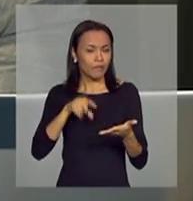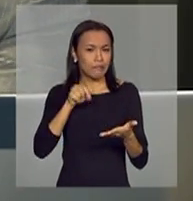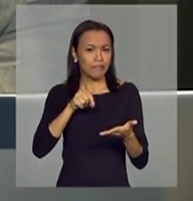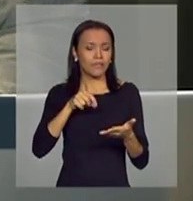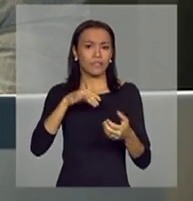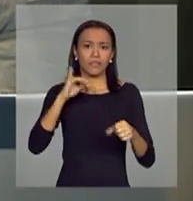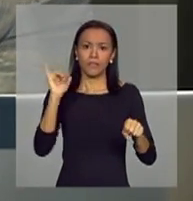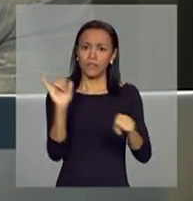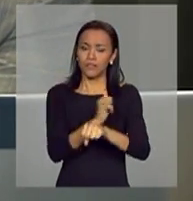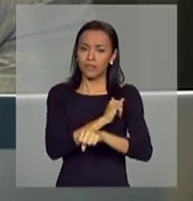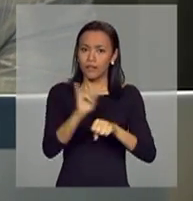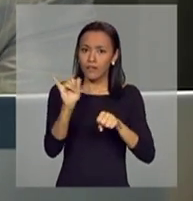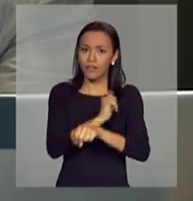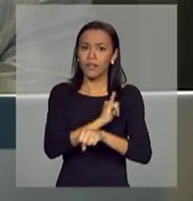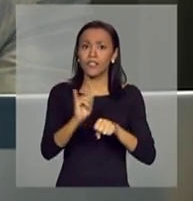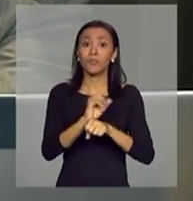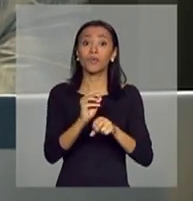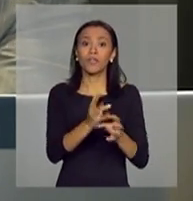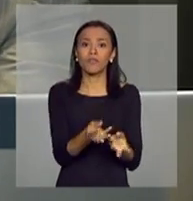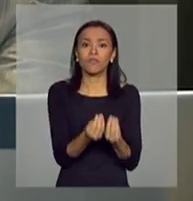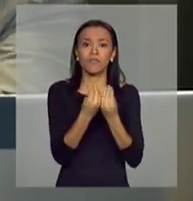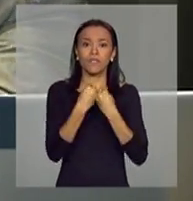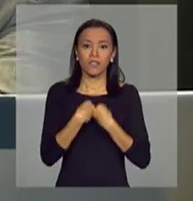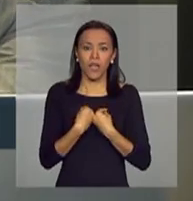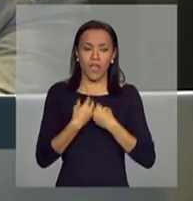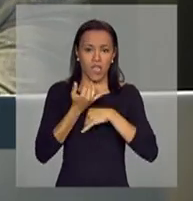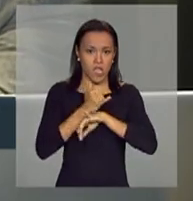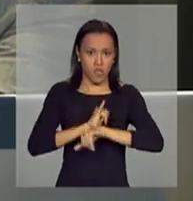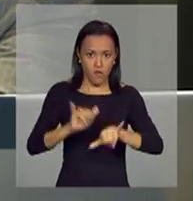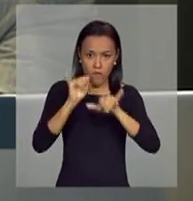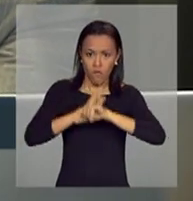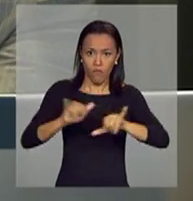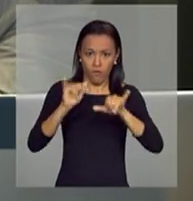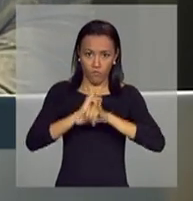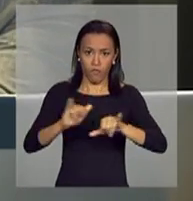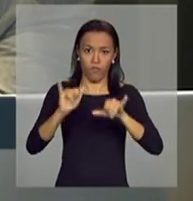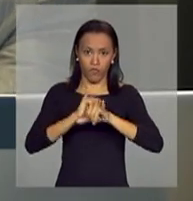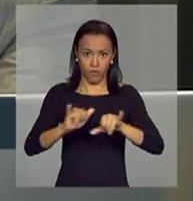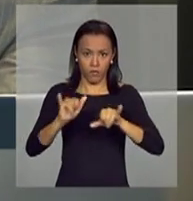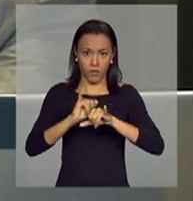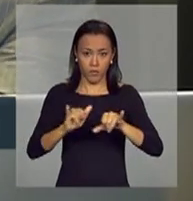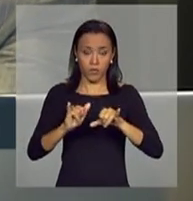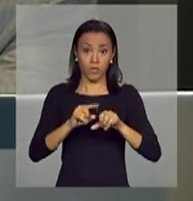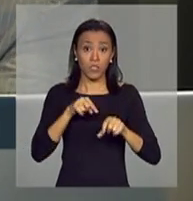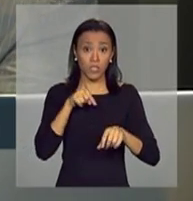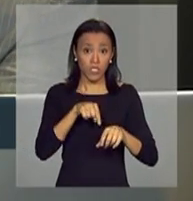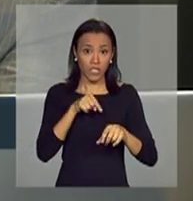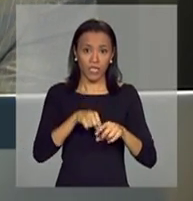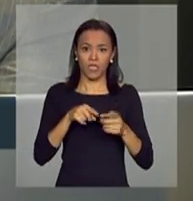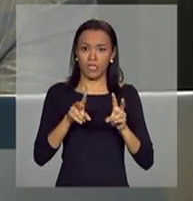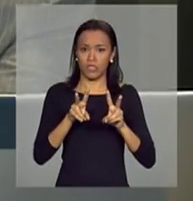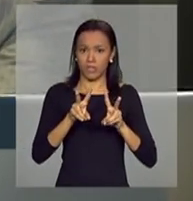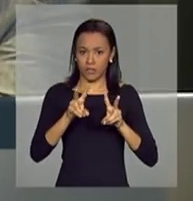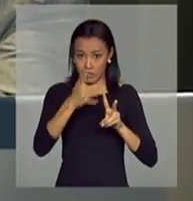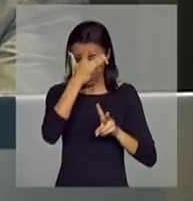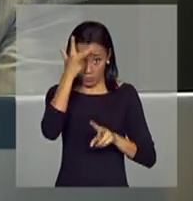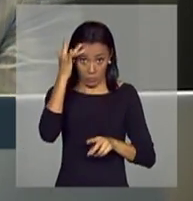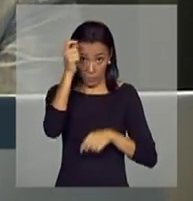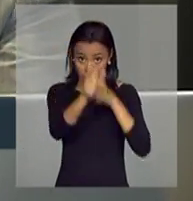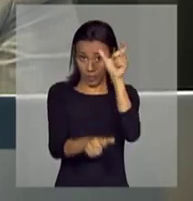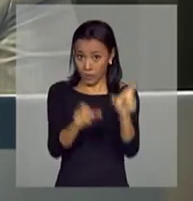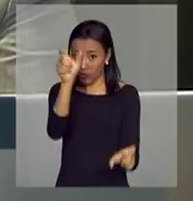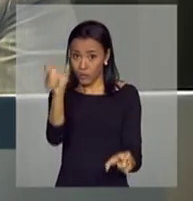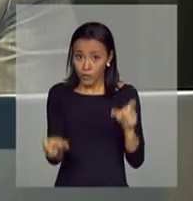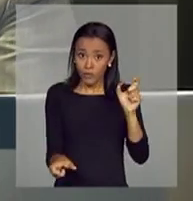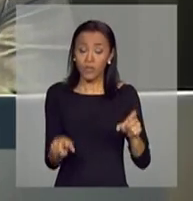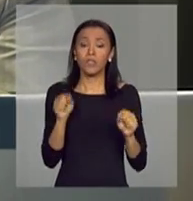información que se conoce, que hay de hecho 12.000 microfilmes en relación a esas 11 personas y que esos